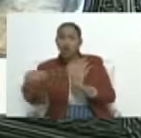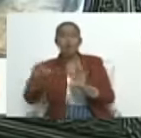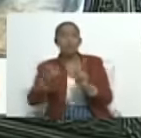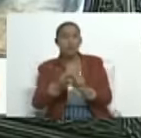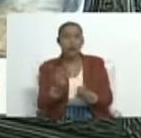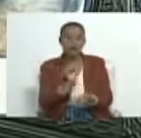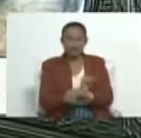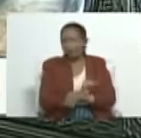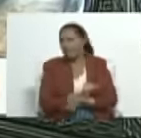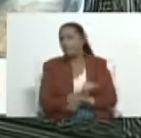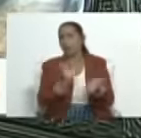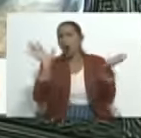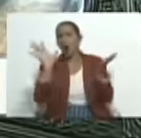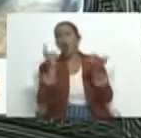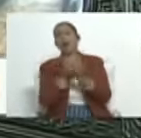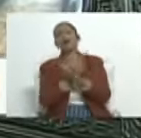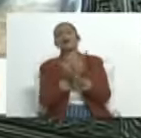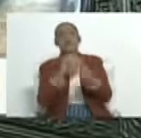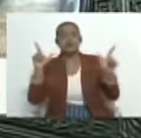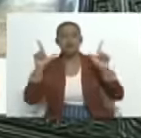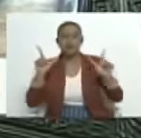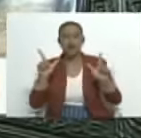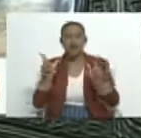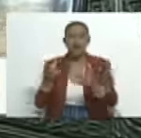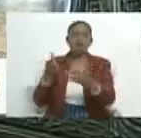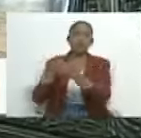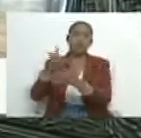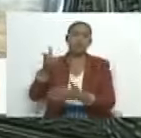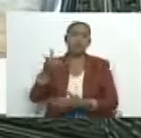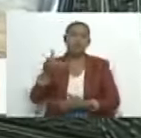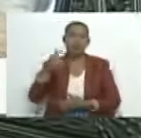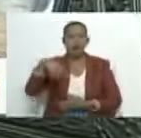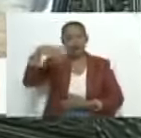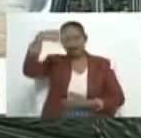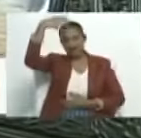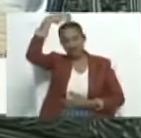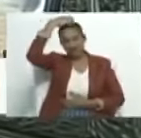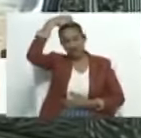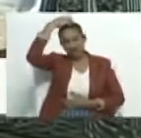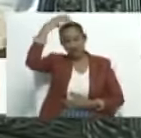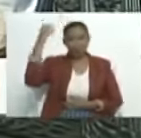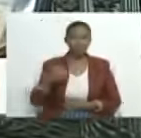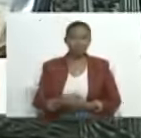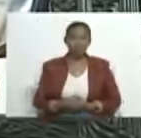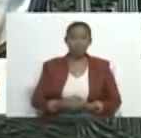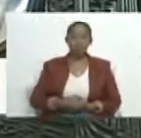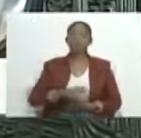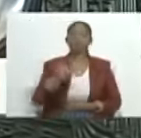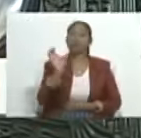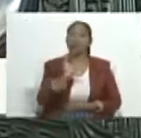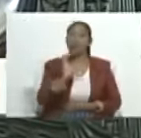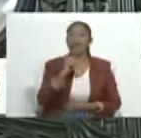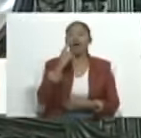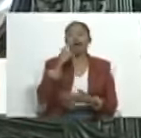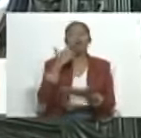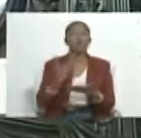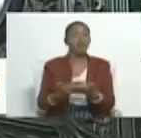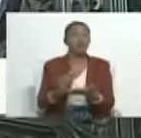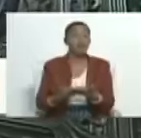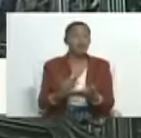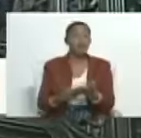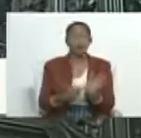marras coloniales e imperiales. Fue Caracas la grande testigo de lo que